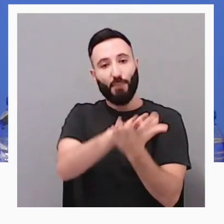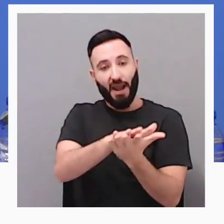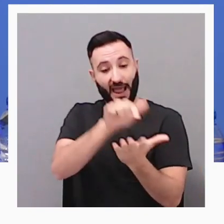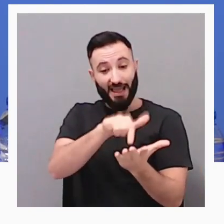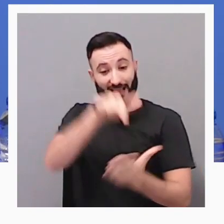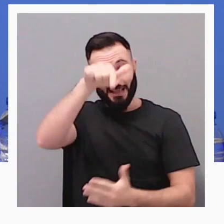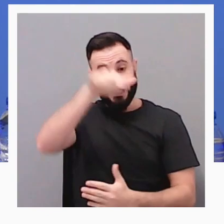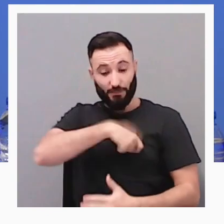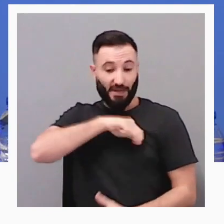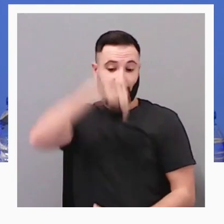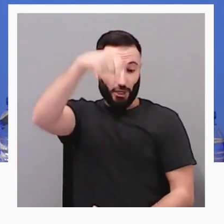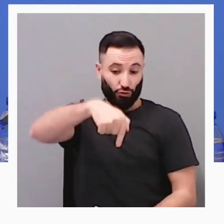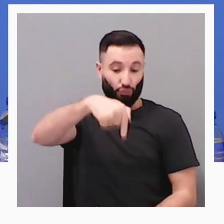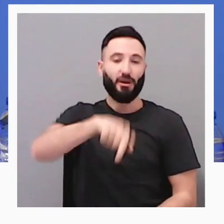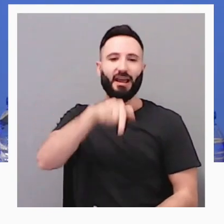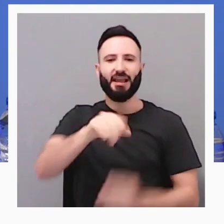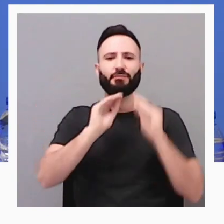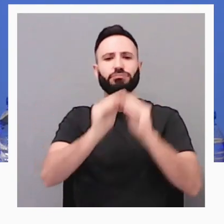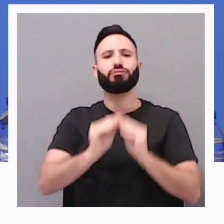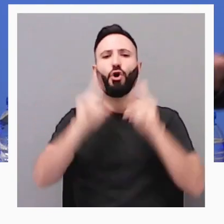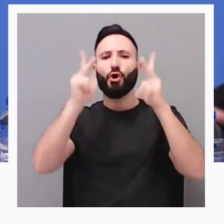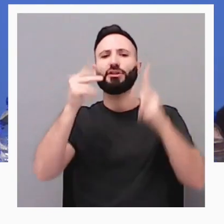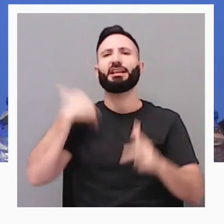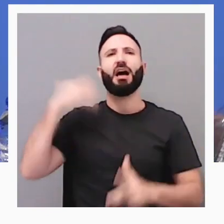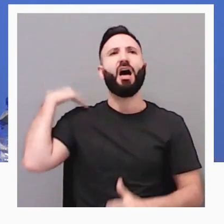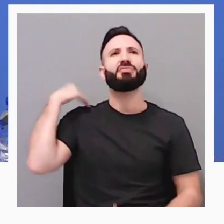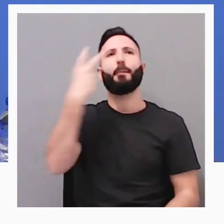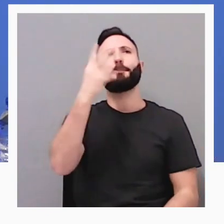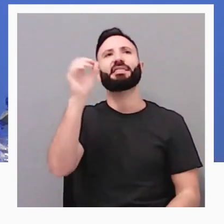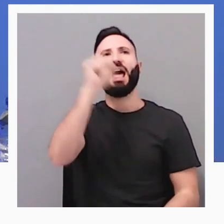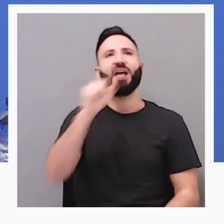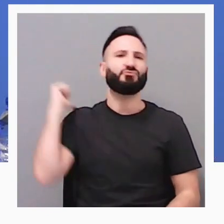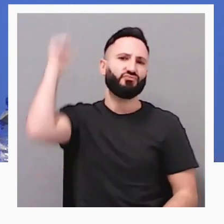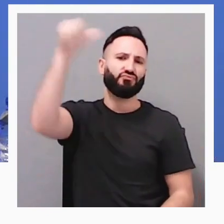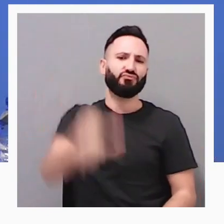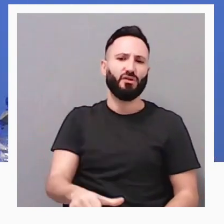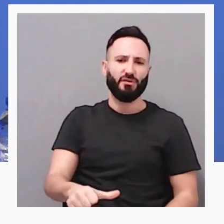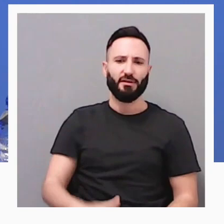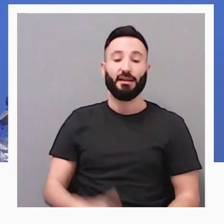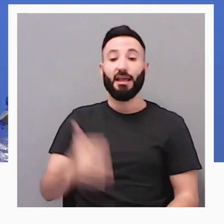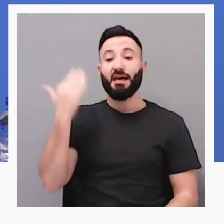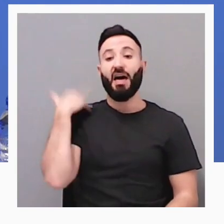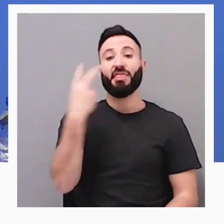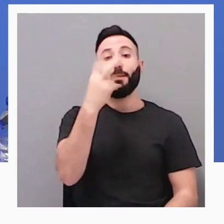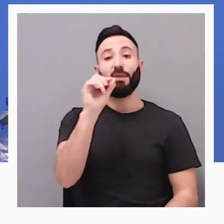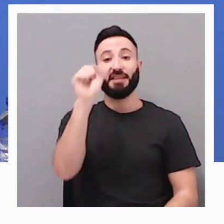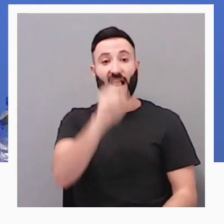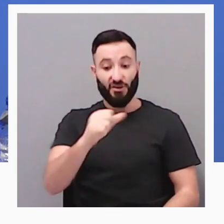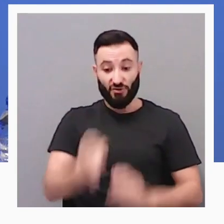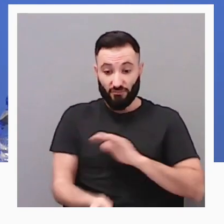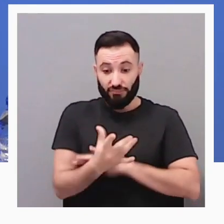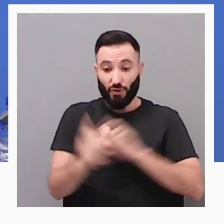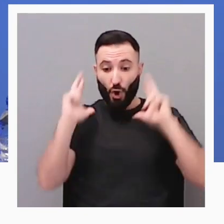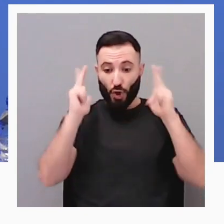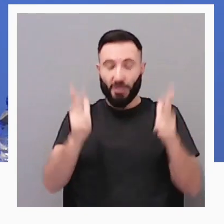España, estamos haciendo desde hace 20 años. Desde hace 20 años este establecimiento nace con una